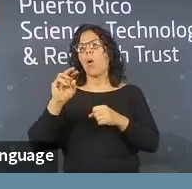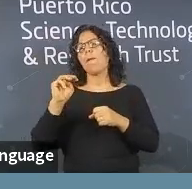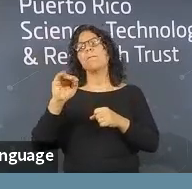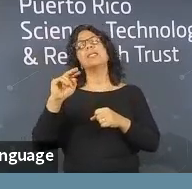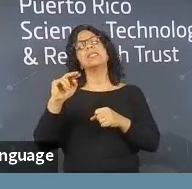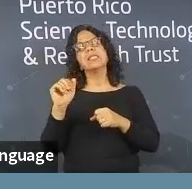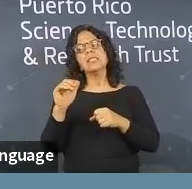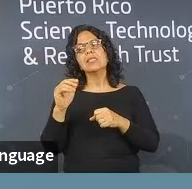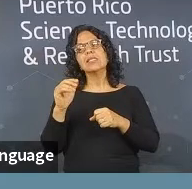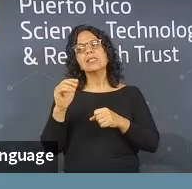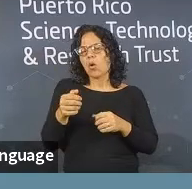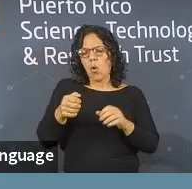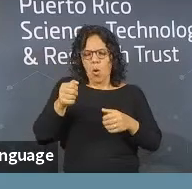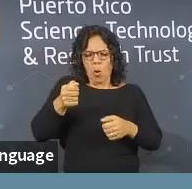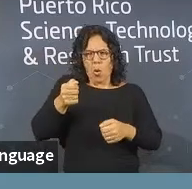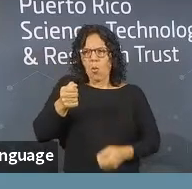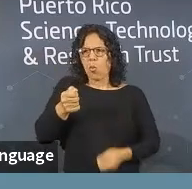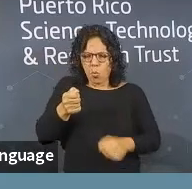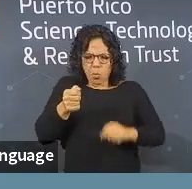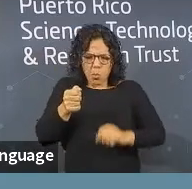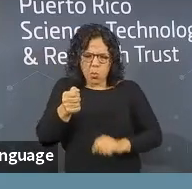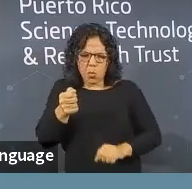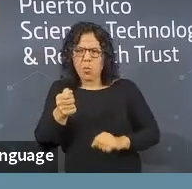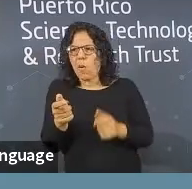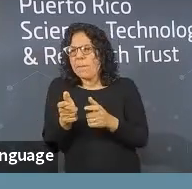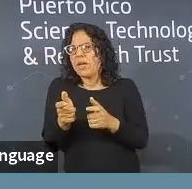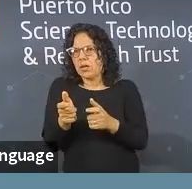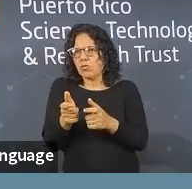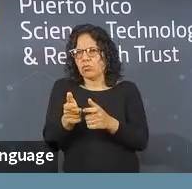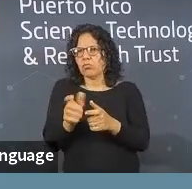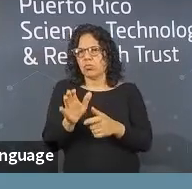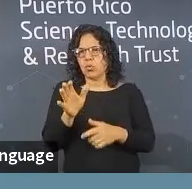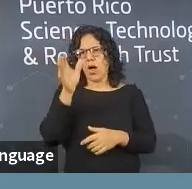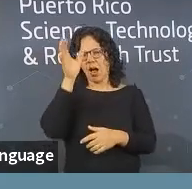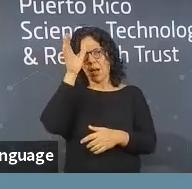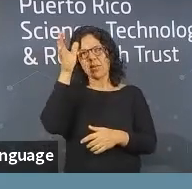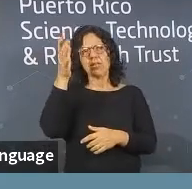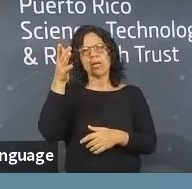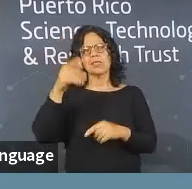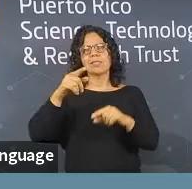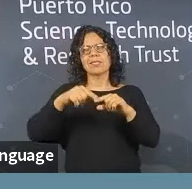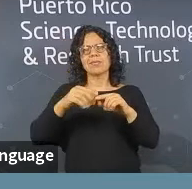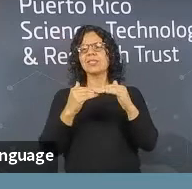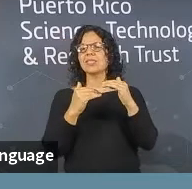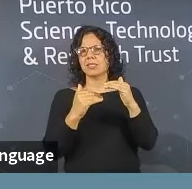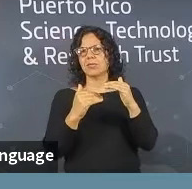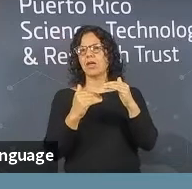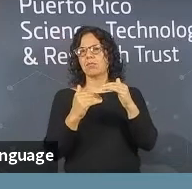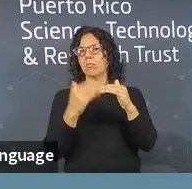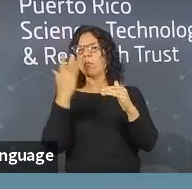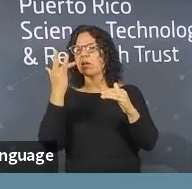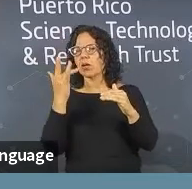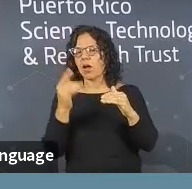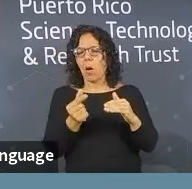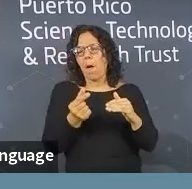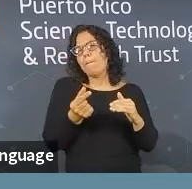pues son usualmente de cobertura portátil. Su capacidad es limitada. Esa es la única limitante, creo yo, para este grupo, es que